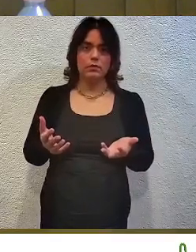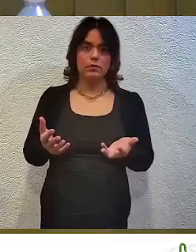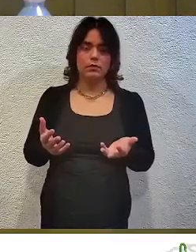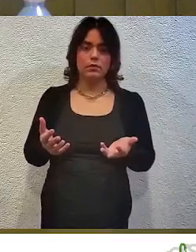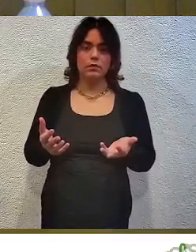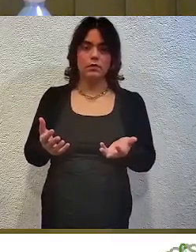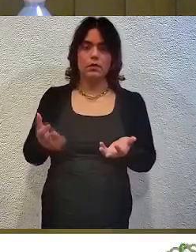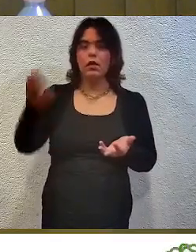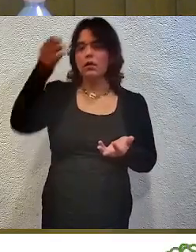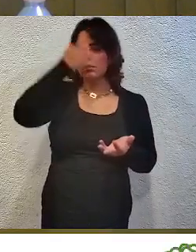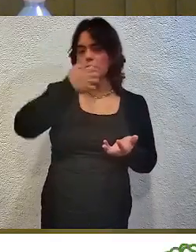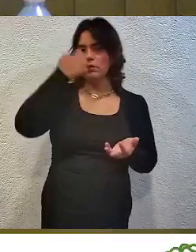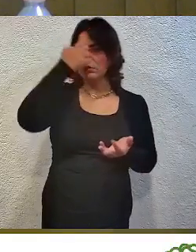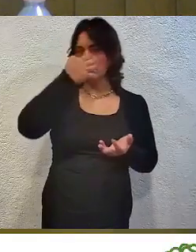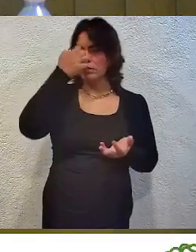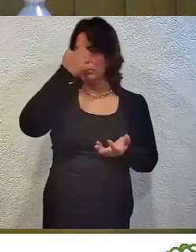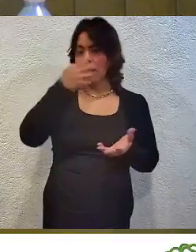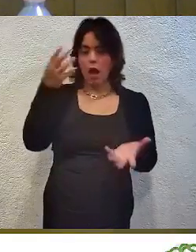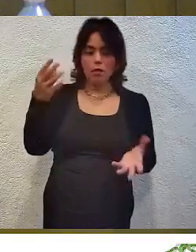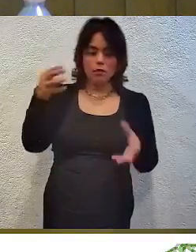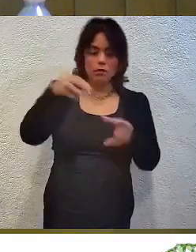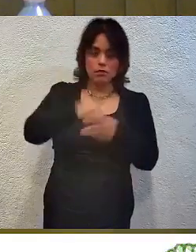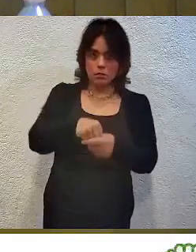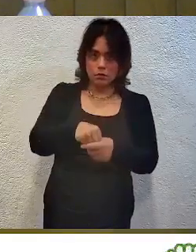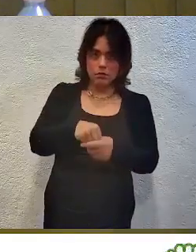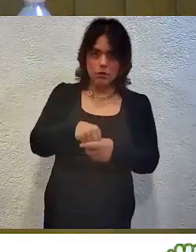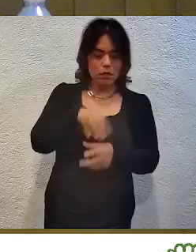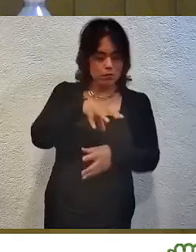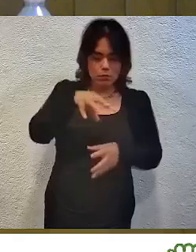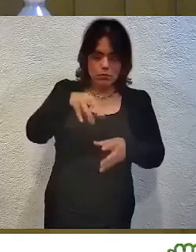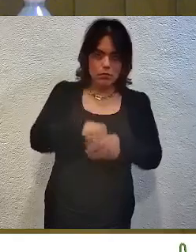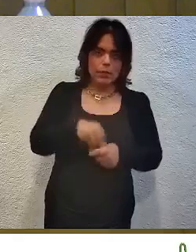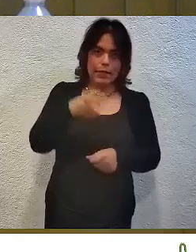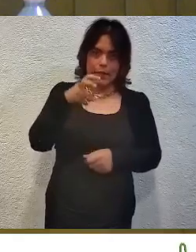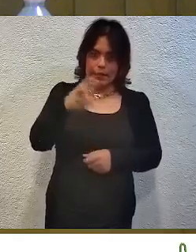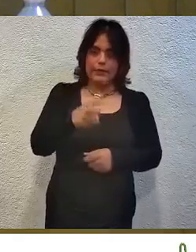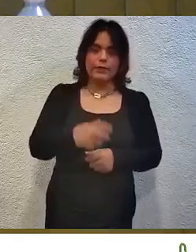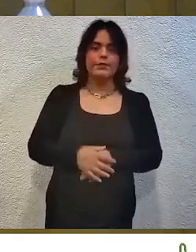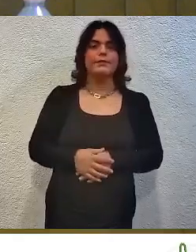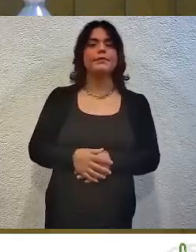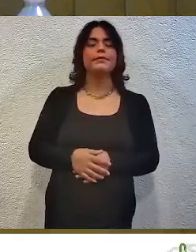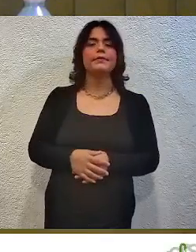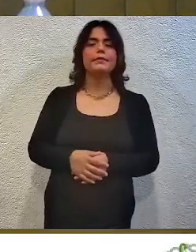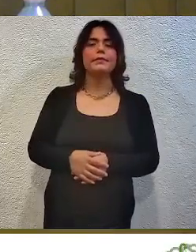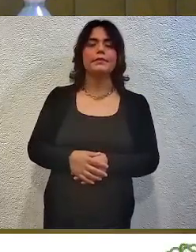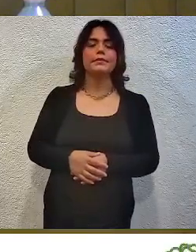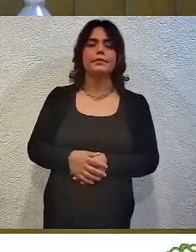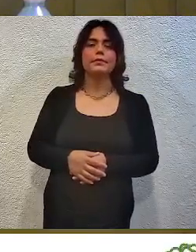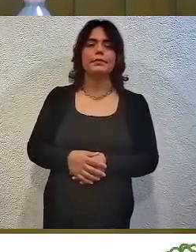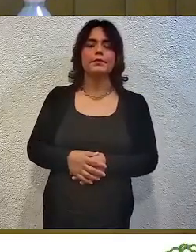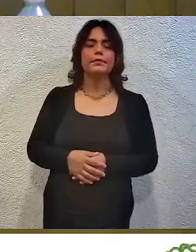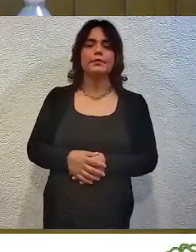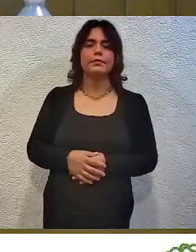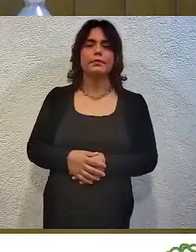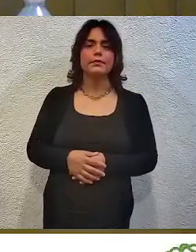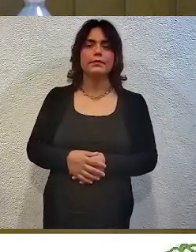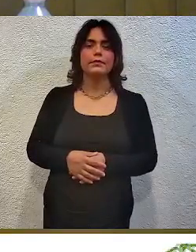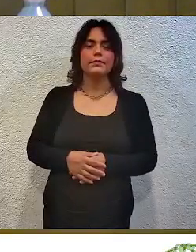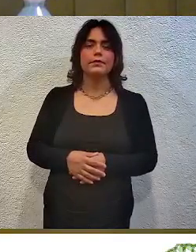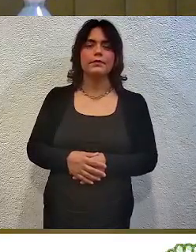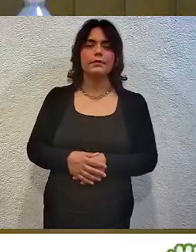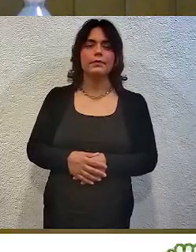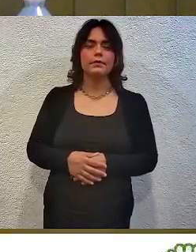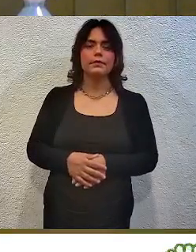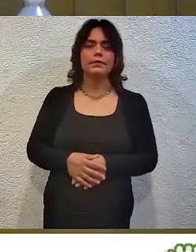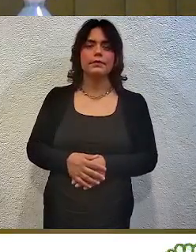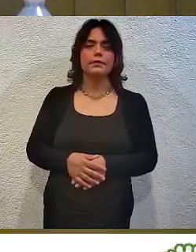un estudio de manera integral, pues lo hace más completo. Por cuanto hace a los